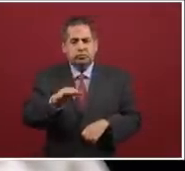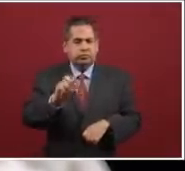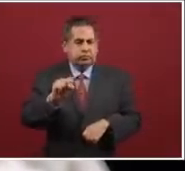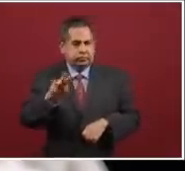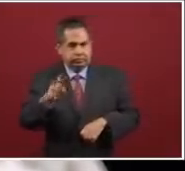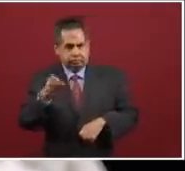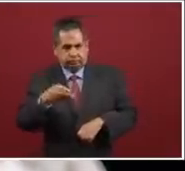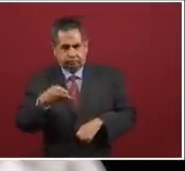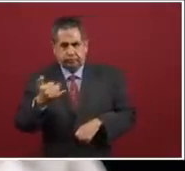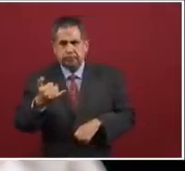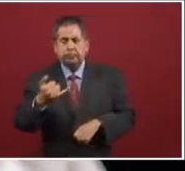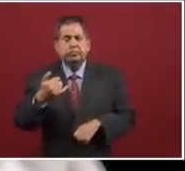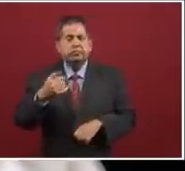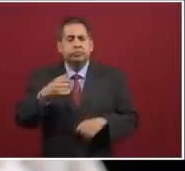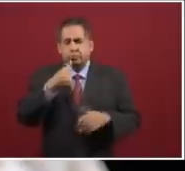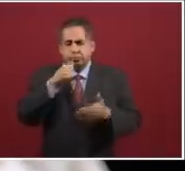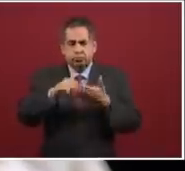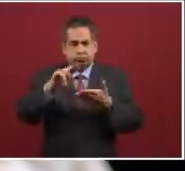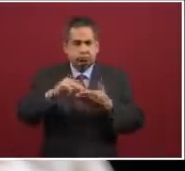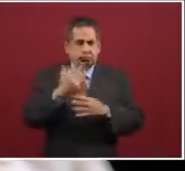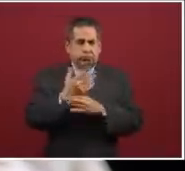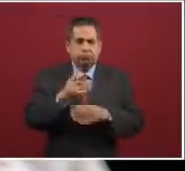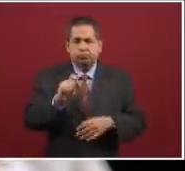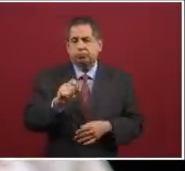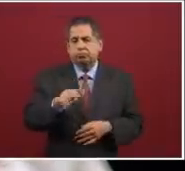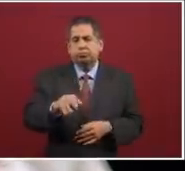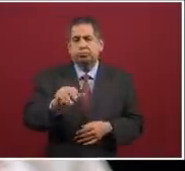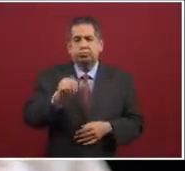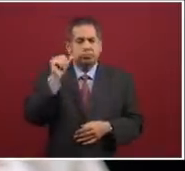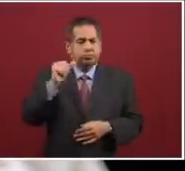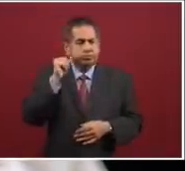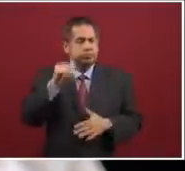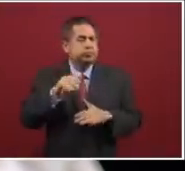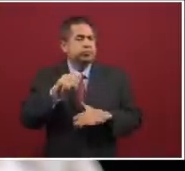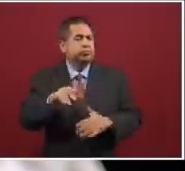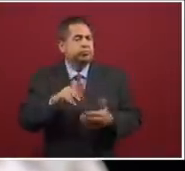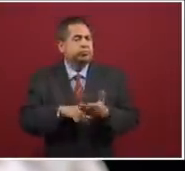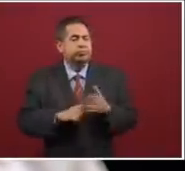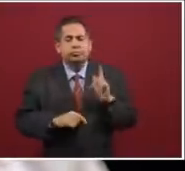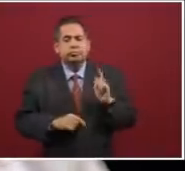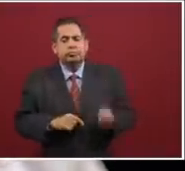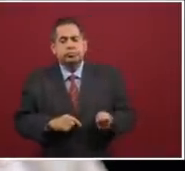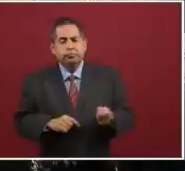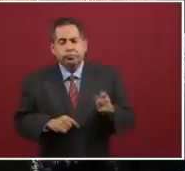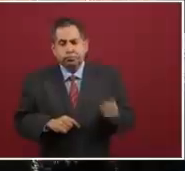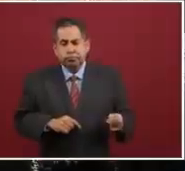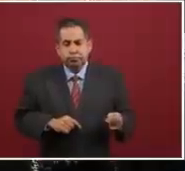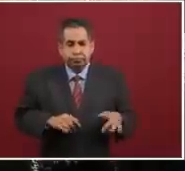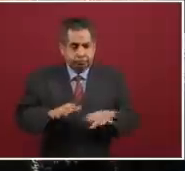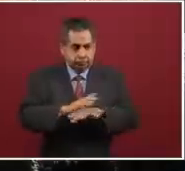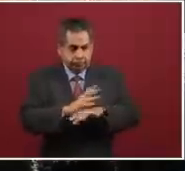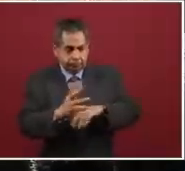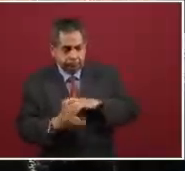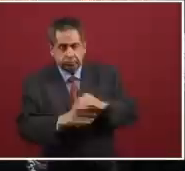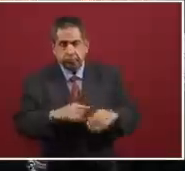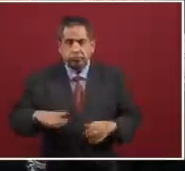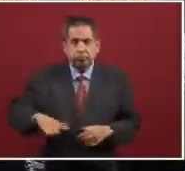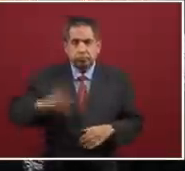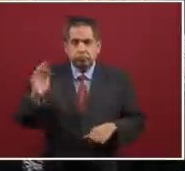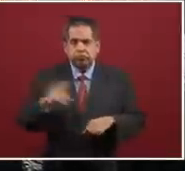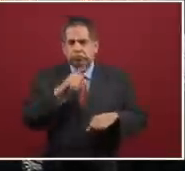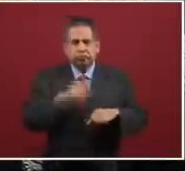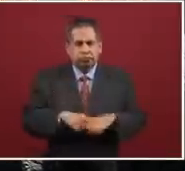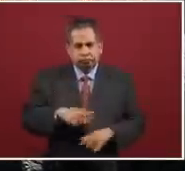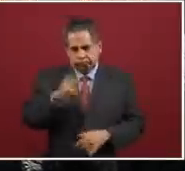700-2019-0964 y al memorándum que usted firma el 29 de abril en referencia a lo que es la reestructura del gobierno federal. La